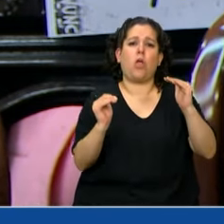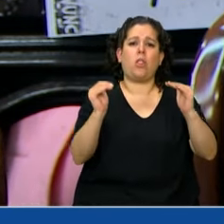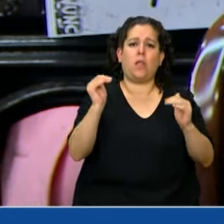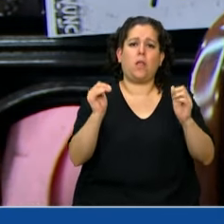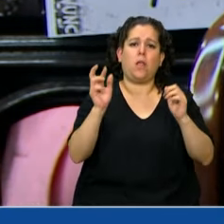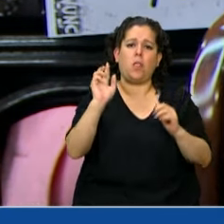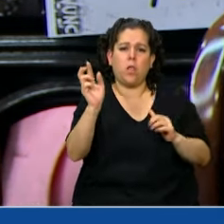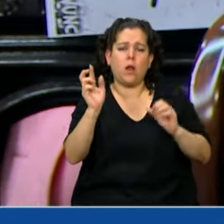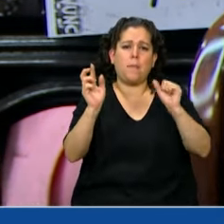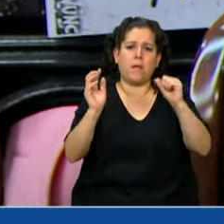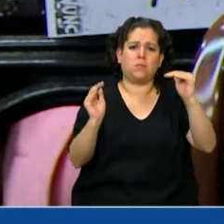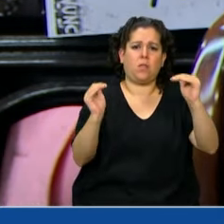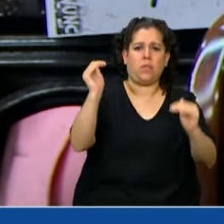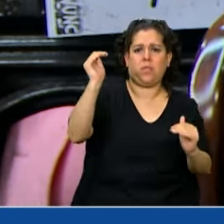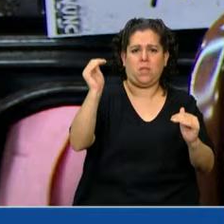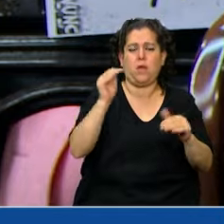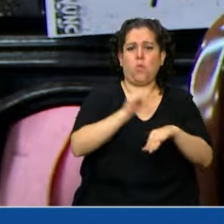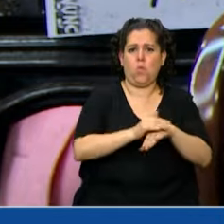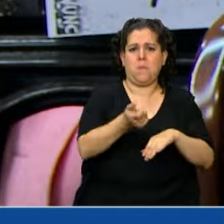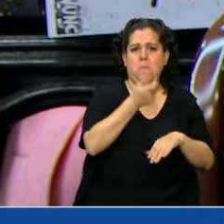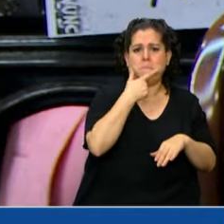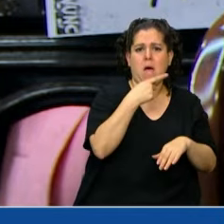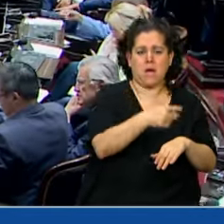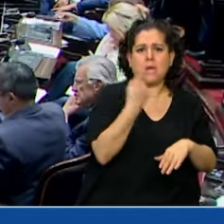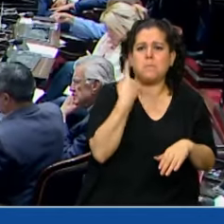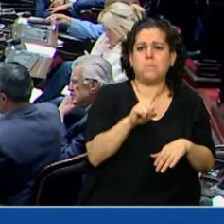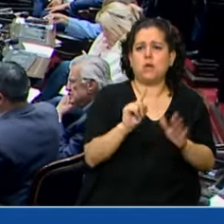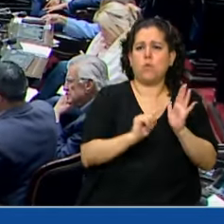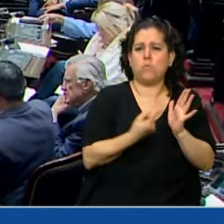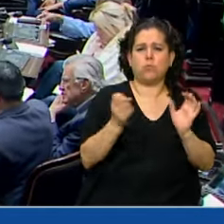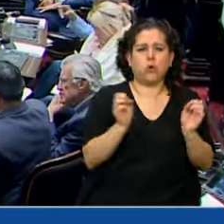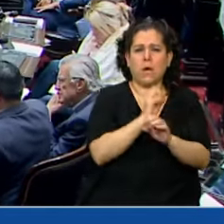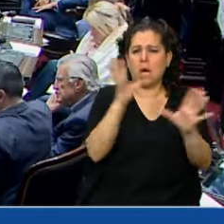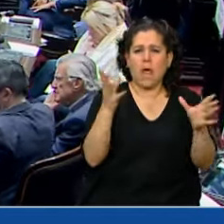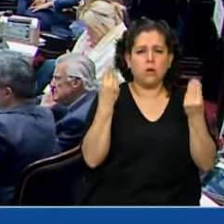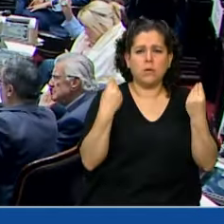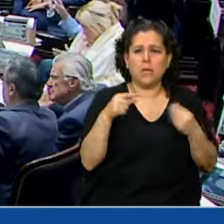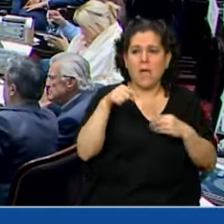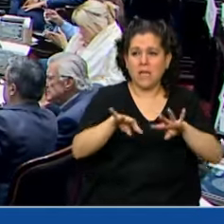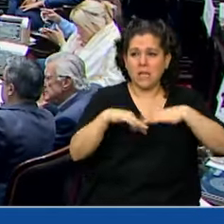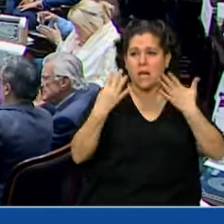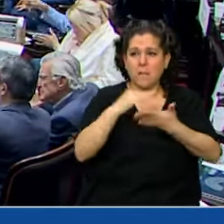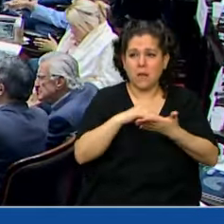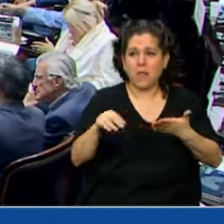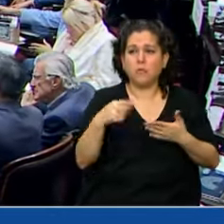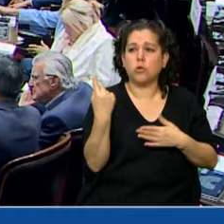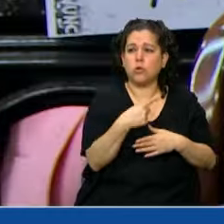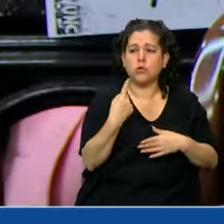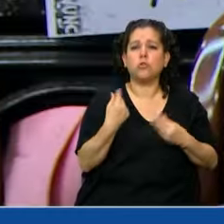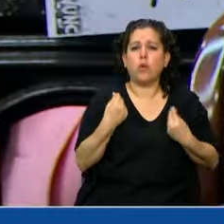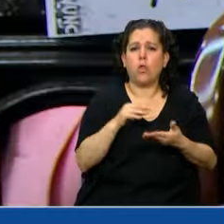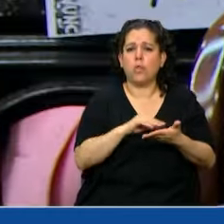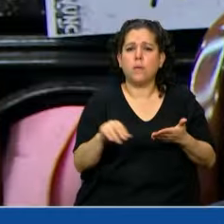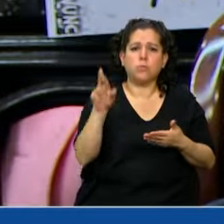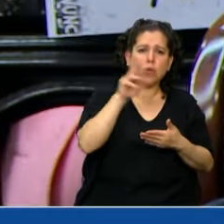macri pero lo que tenemos que tener claro señora presidenta es que en este recinto lo que vamos a hacer los diputados y las